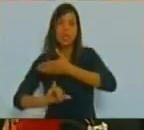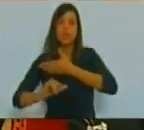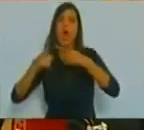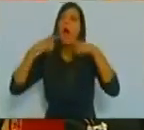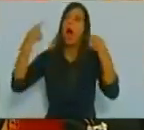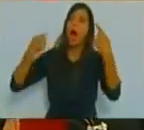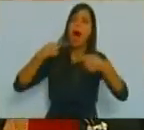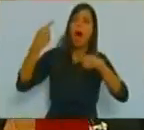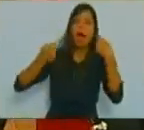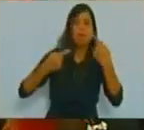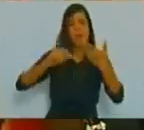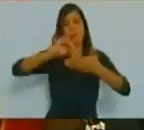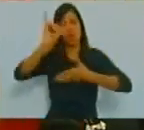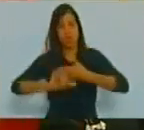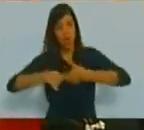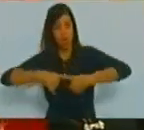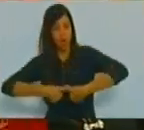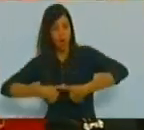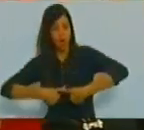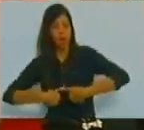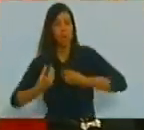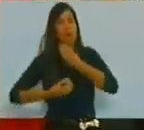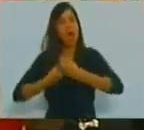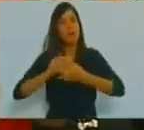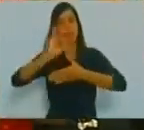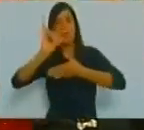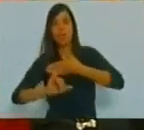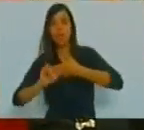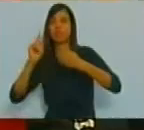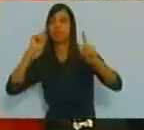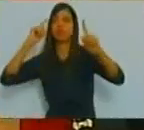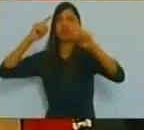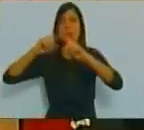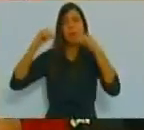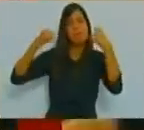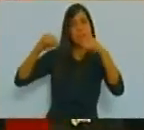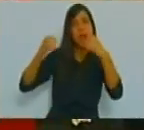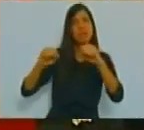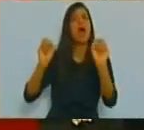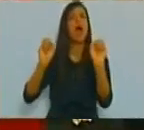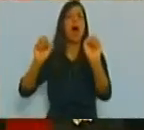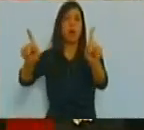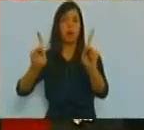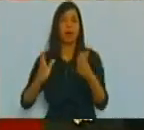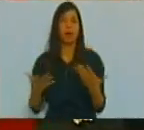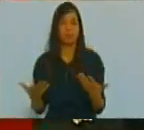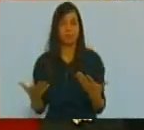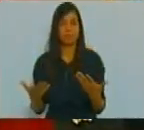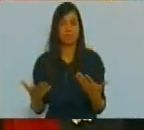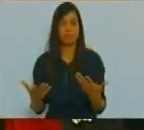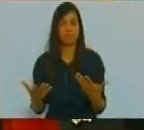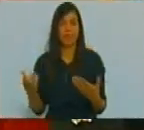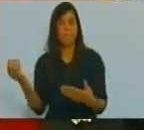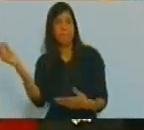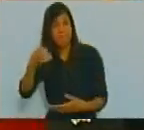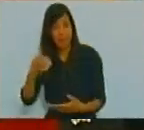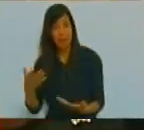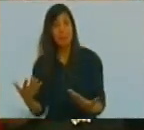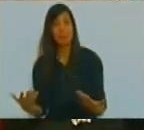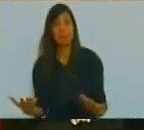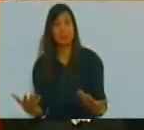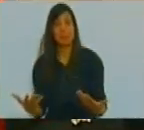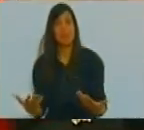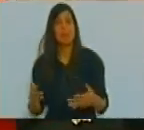haciendo los esfuerzos y los logros que están a la vista para que se